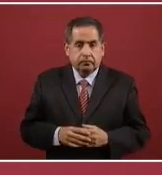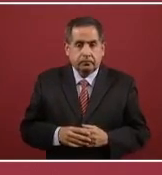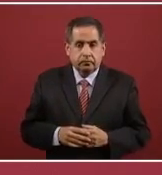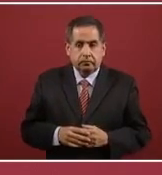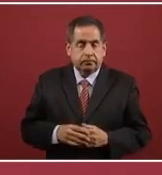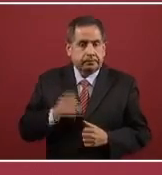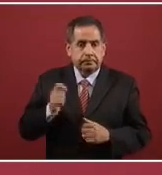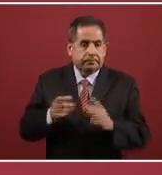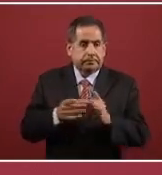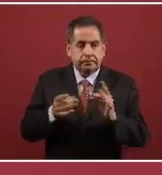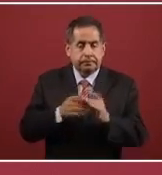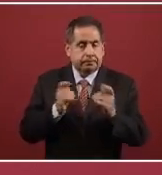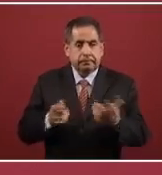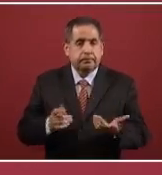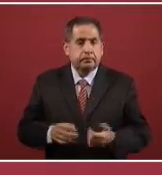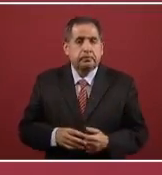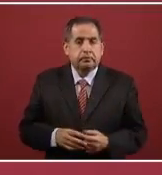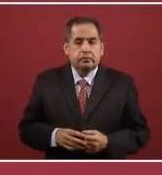de